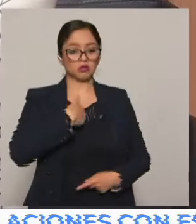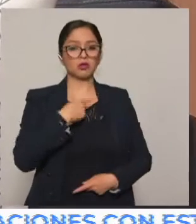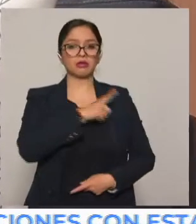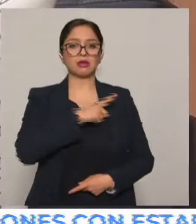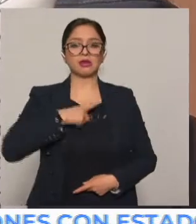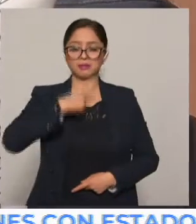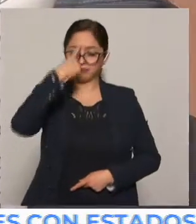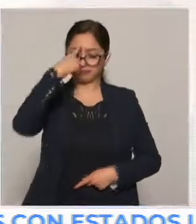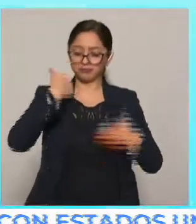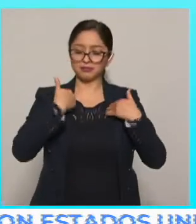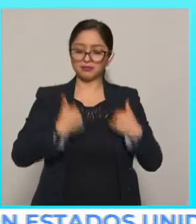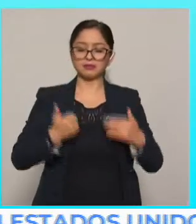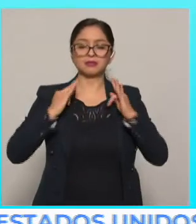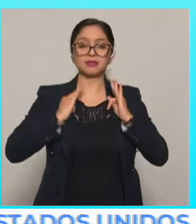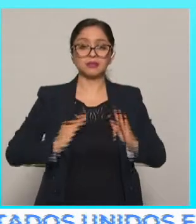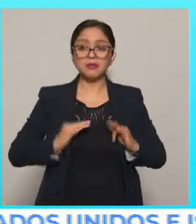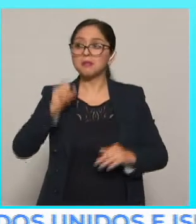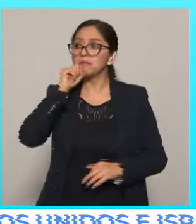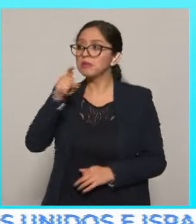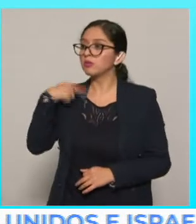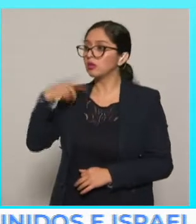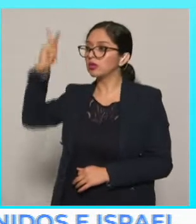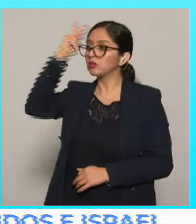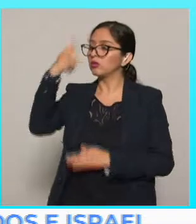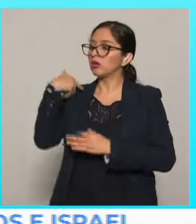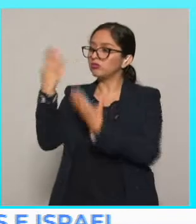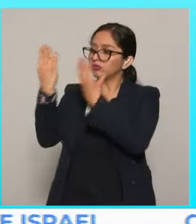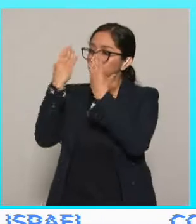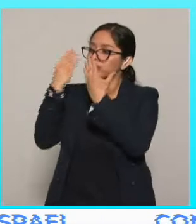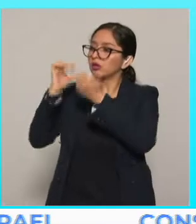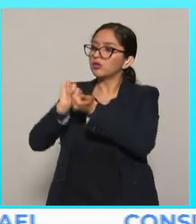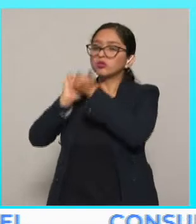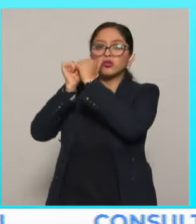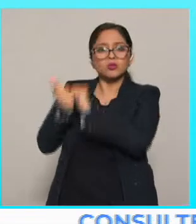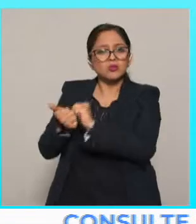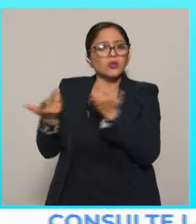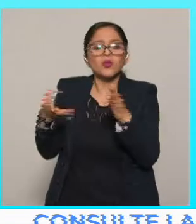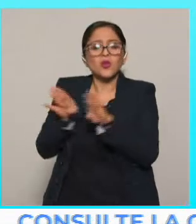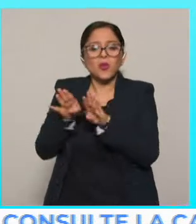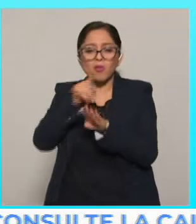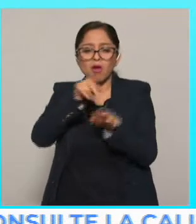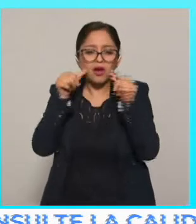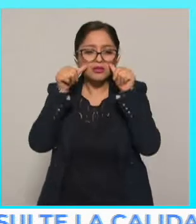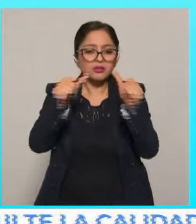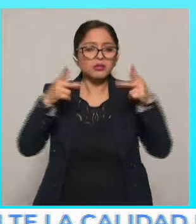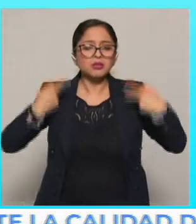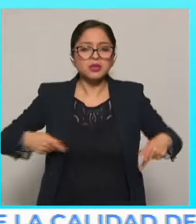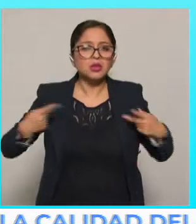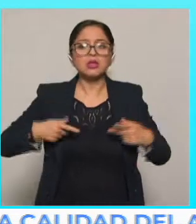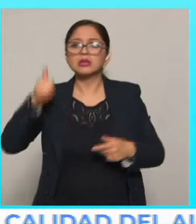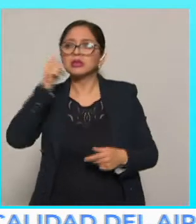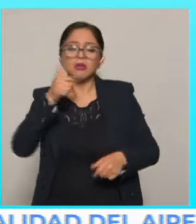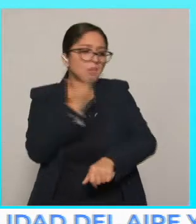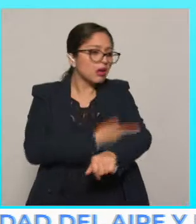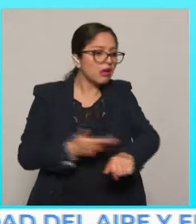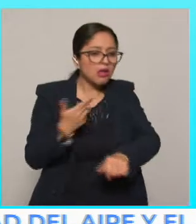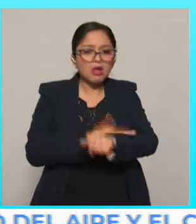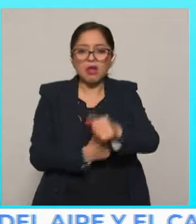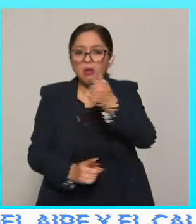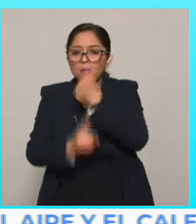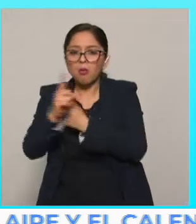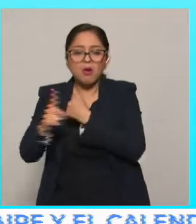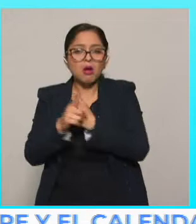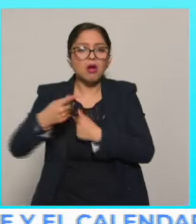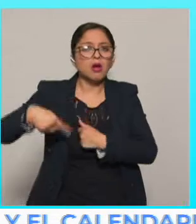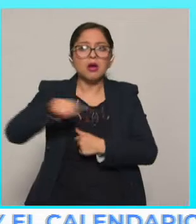atención psicológica, porque ¿cómo van a atender bien si están todo el tiempo ellos reaccionando y padeciendo la situación de